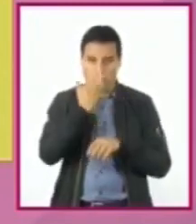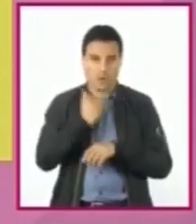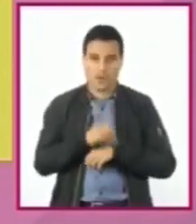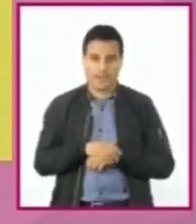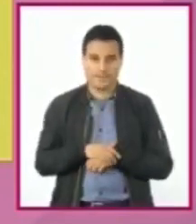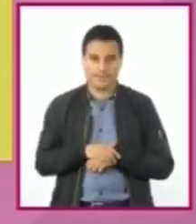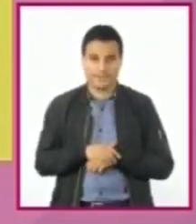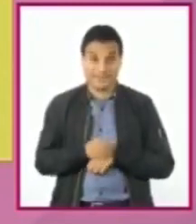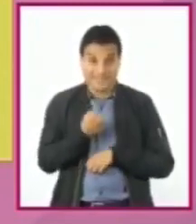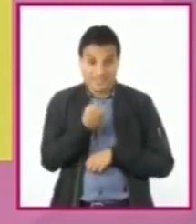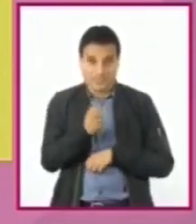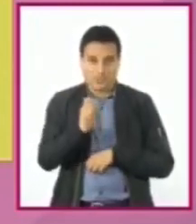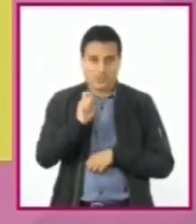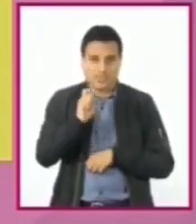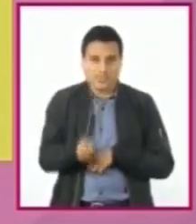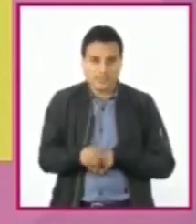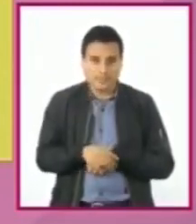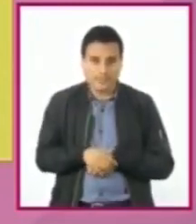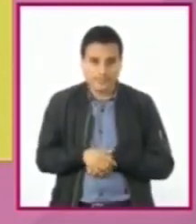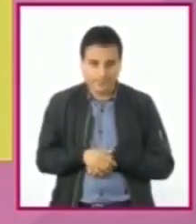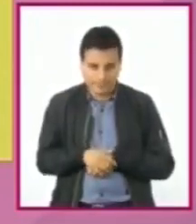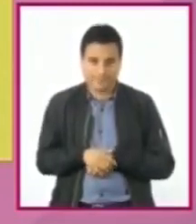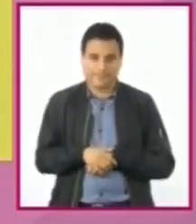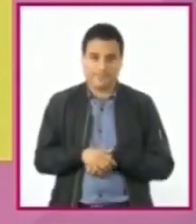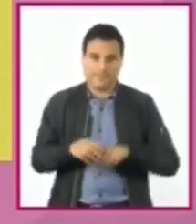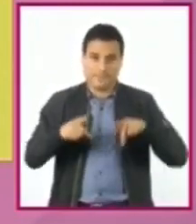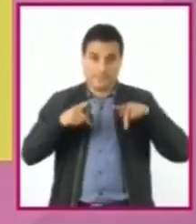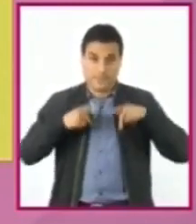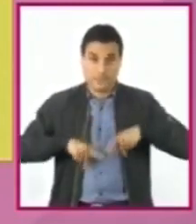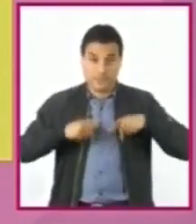Son representaciones cartográficas poco